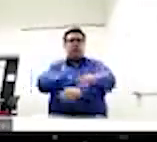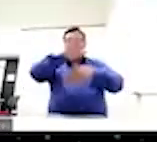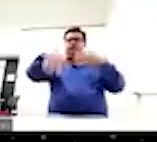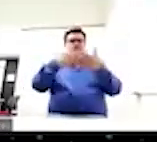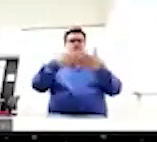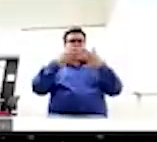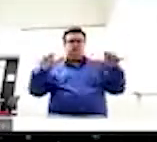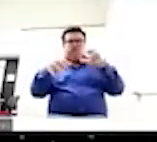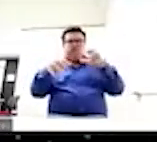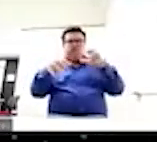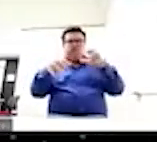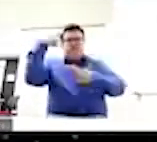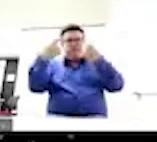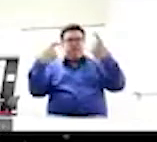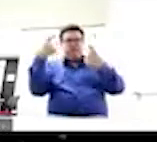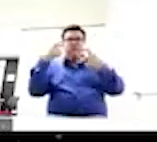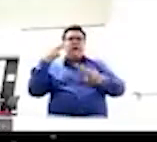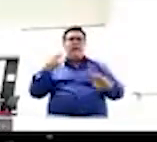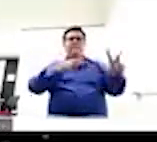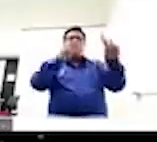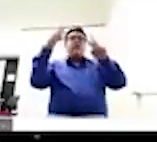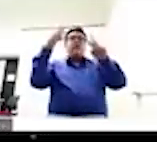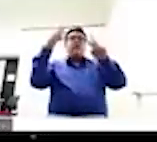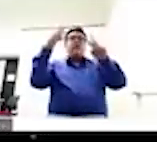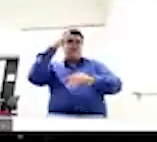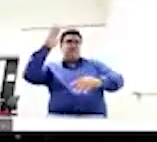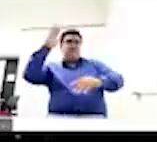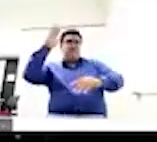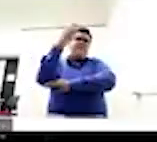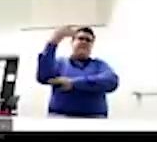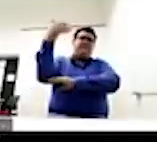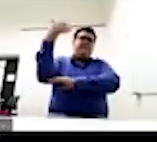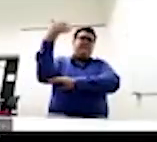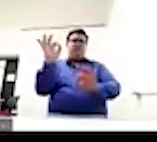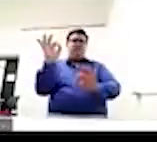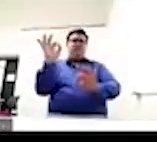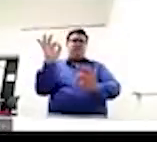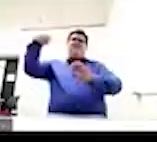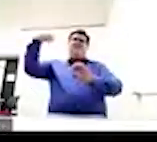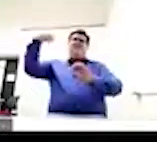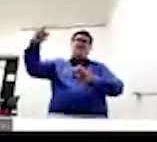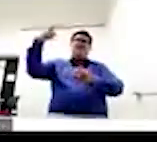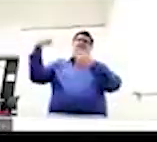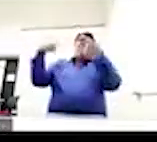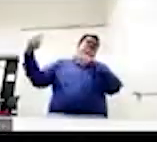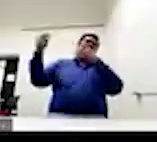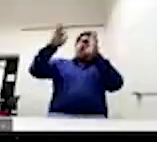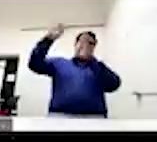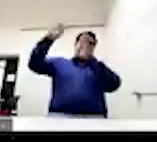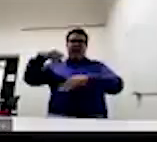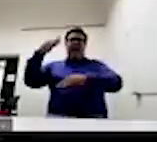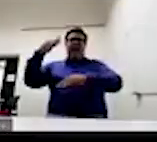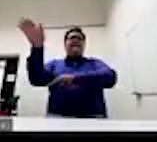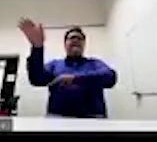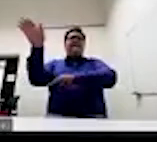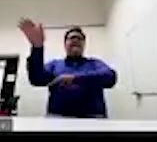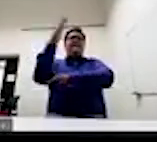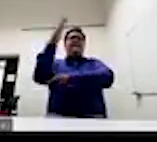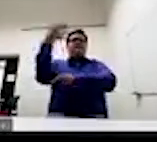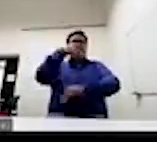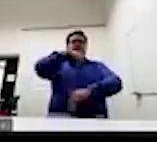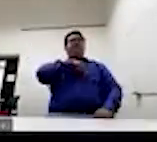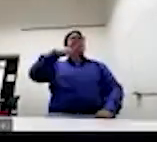bandera, una bandera más auténtica y real que las impuestas por otros. Así como me valgo de nuestras fortalezas